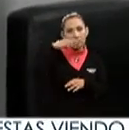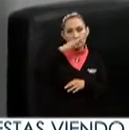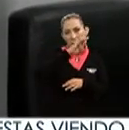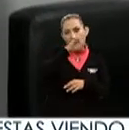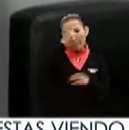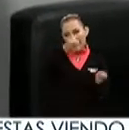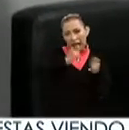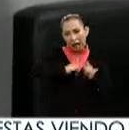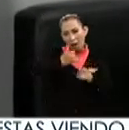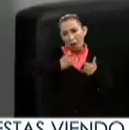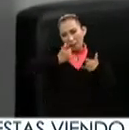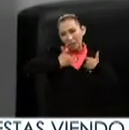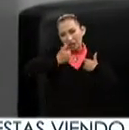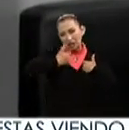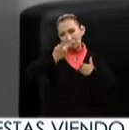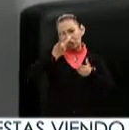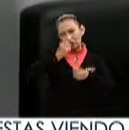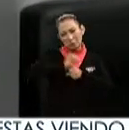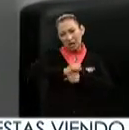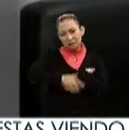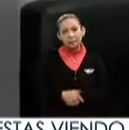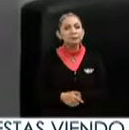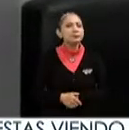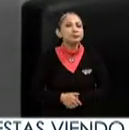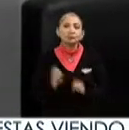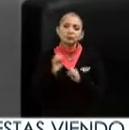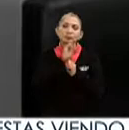beca para jóvenes de un par de semanas.